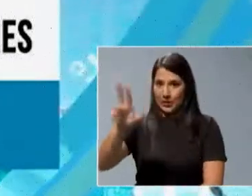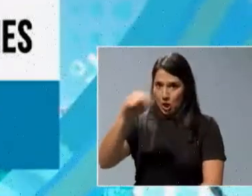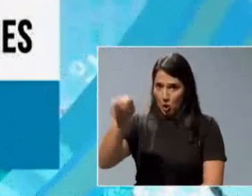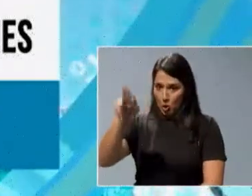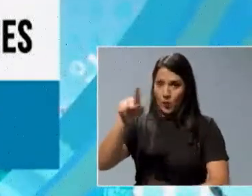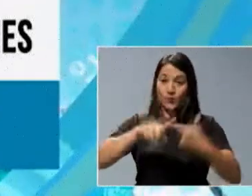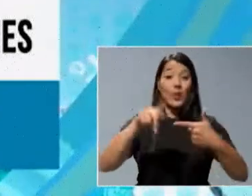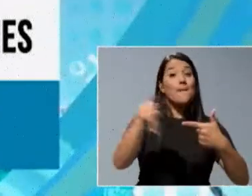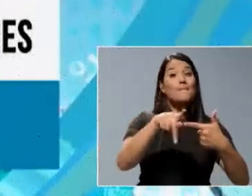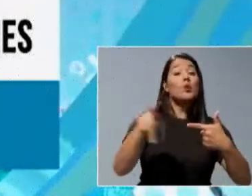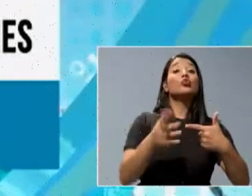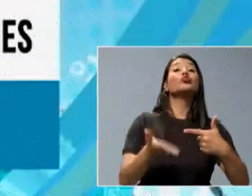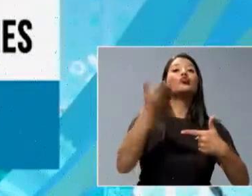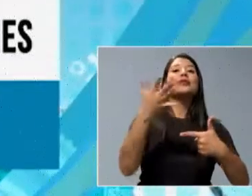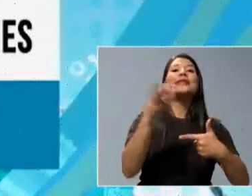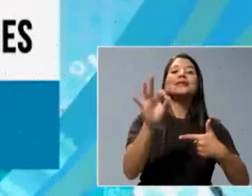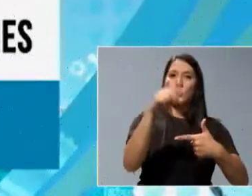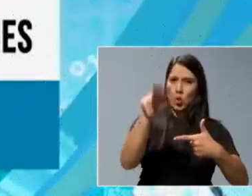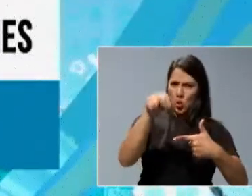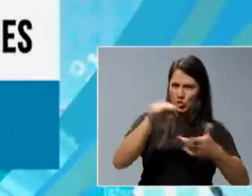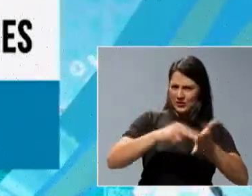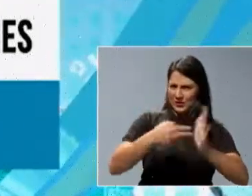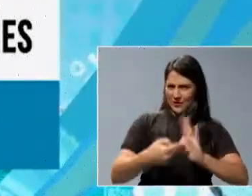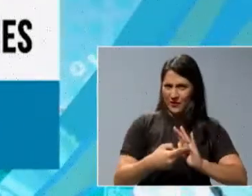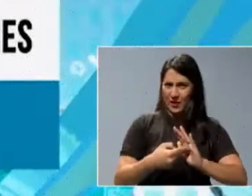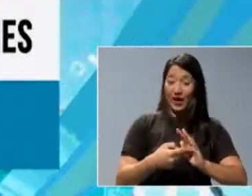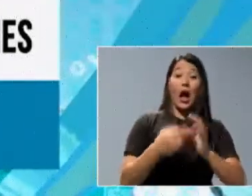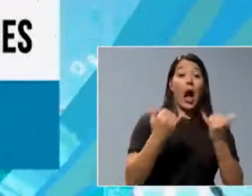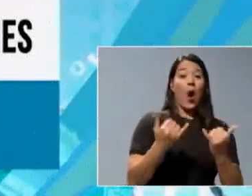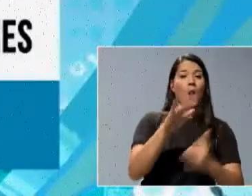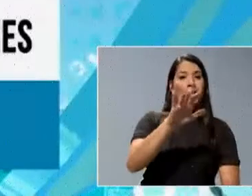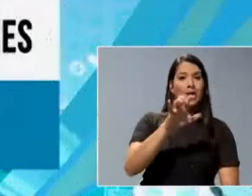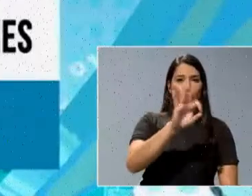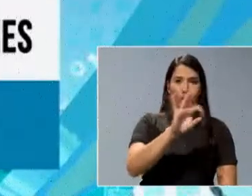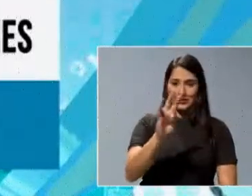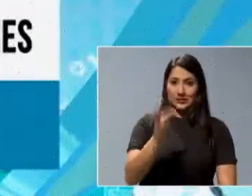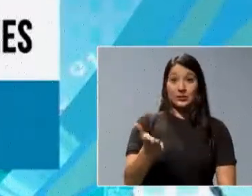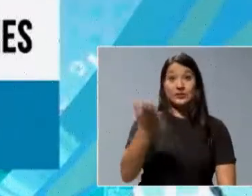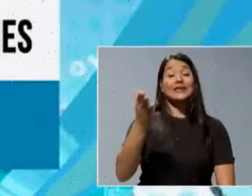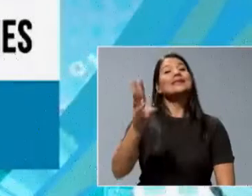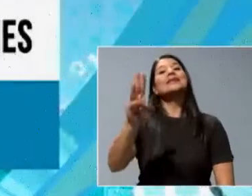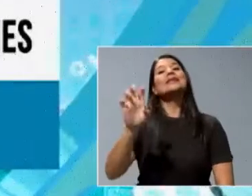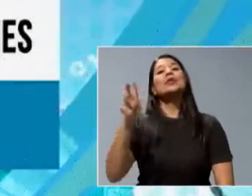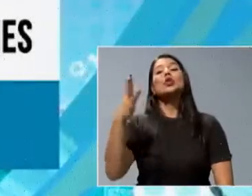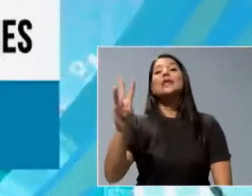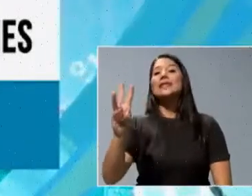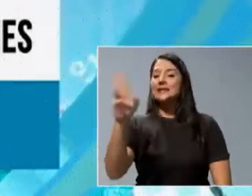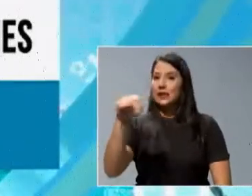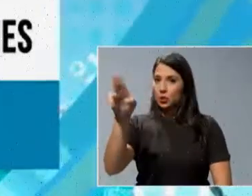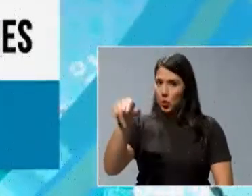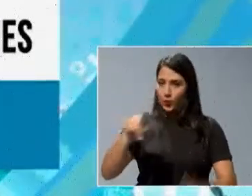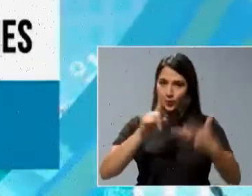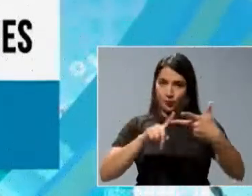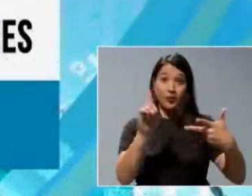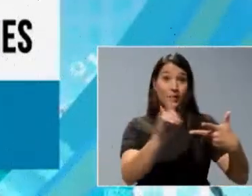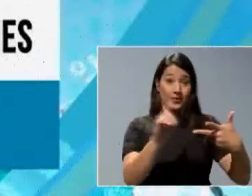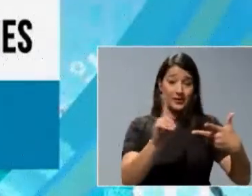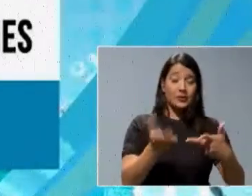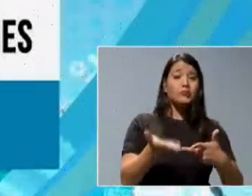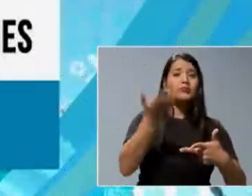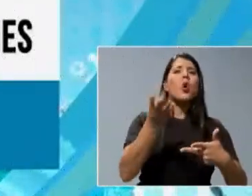la Plus 91 subirá 19 colones, el litro subirá de 597 a 616 colones y el diésel por su